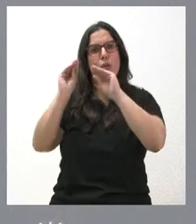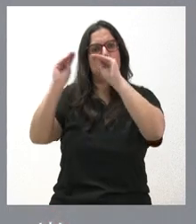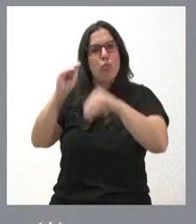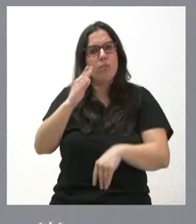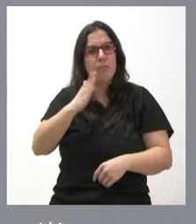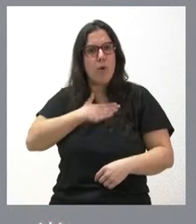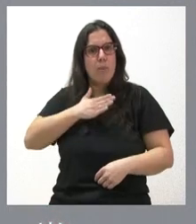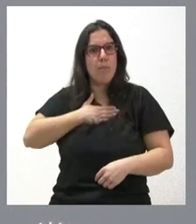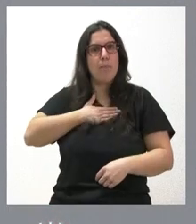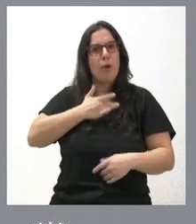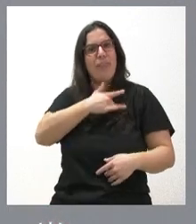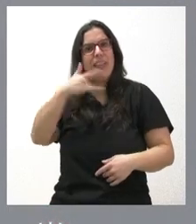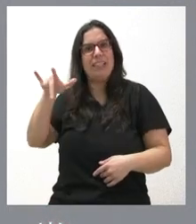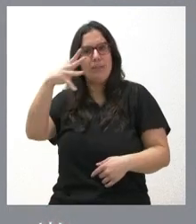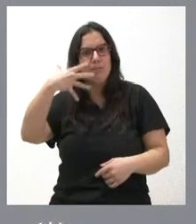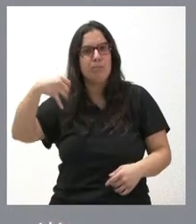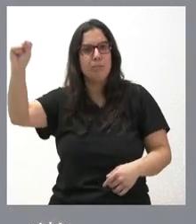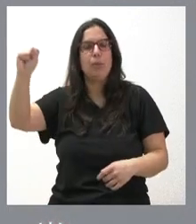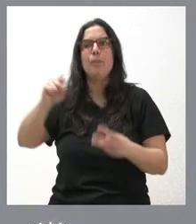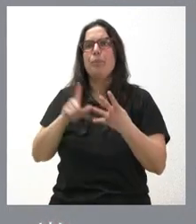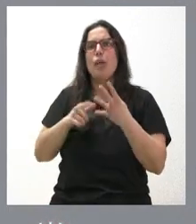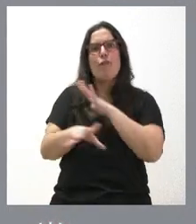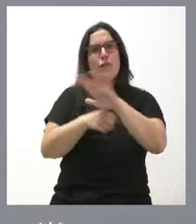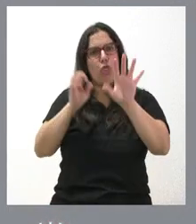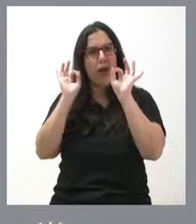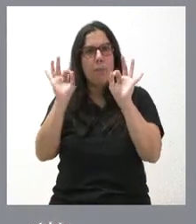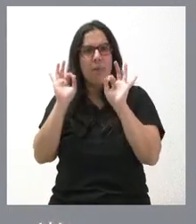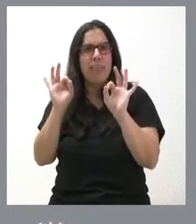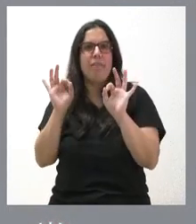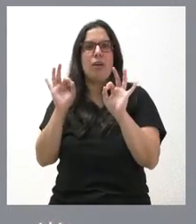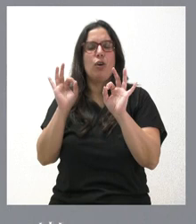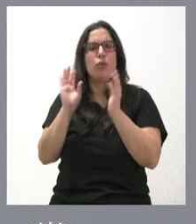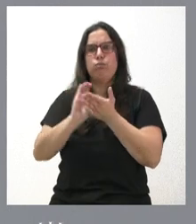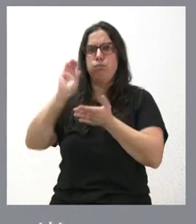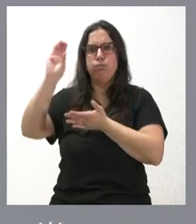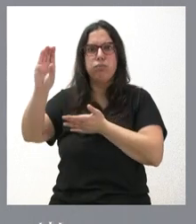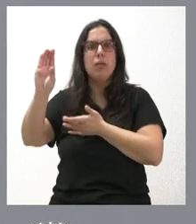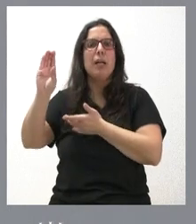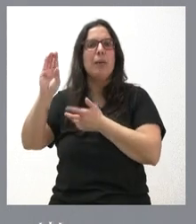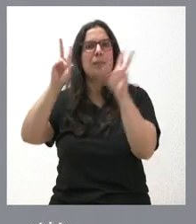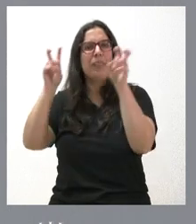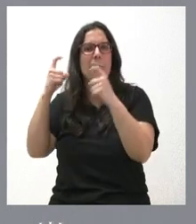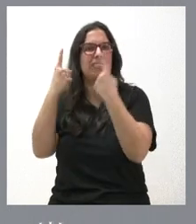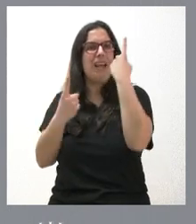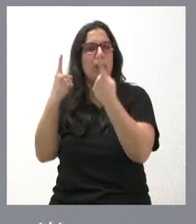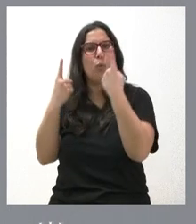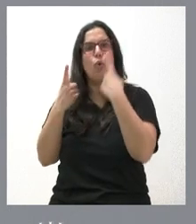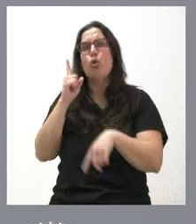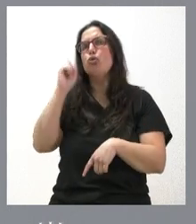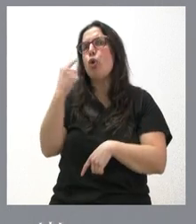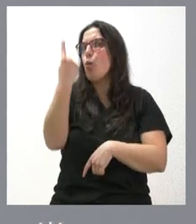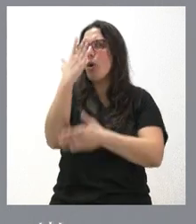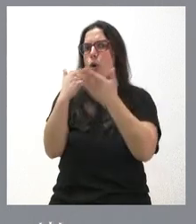otra comunidad Autónoma hasta poner fondos específicos en relación con determinadas materias que solo sería para una